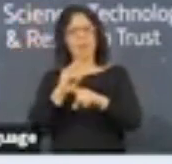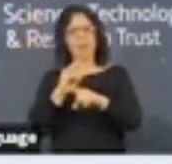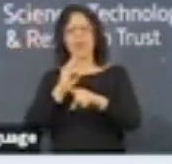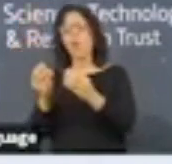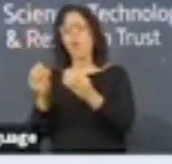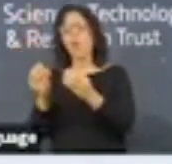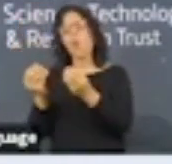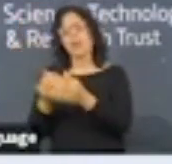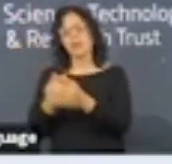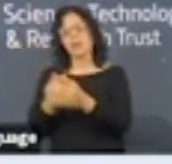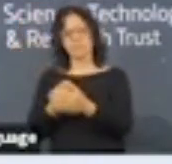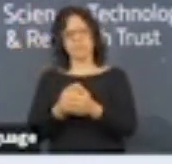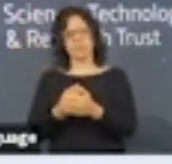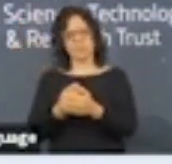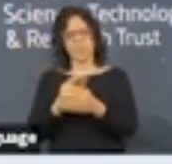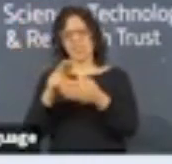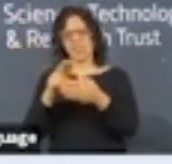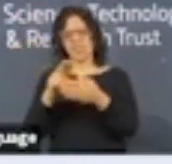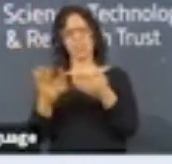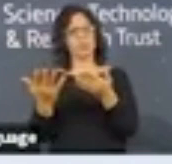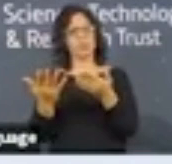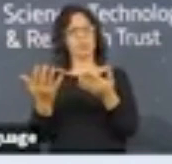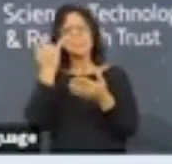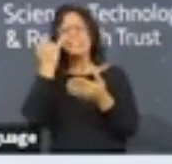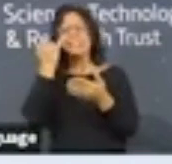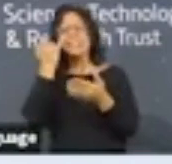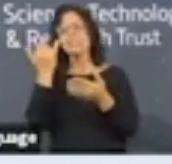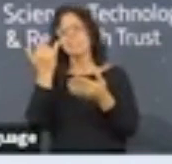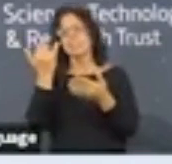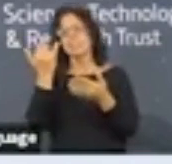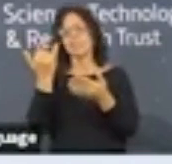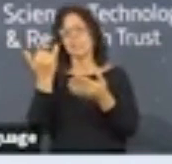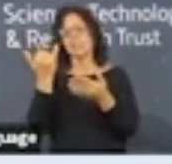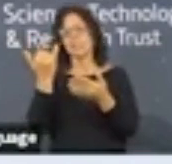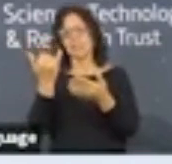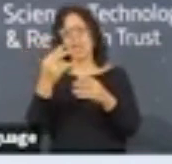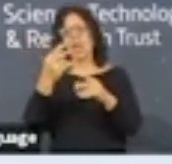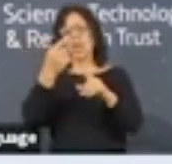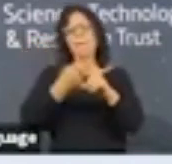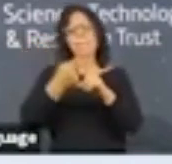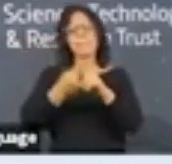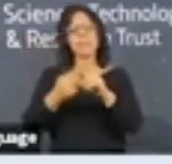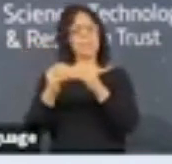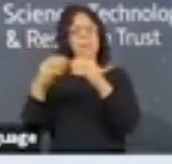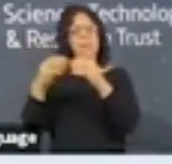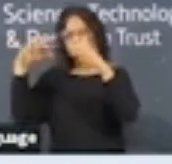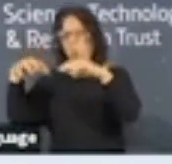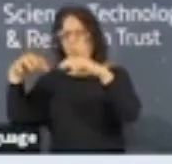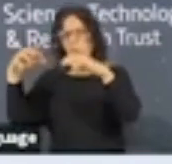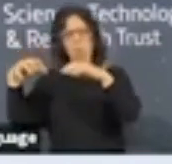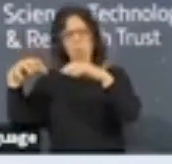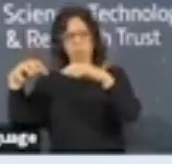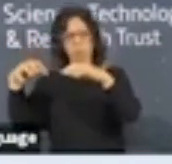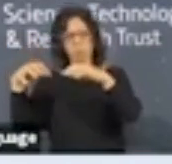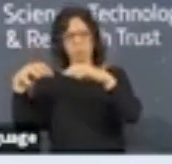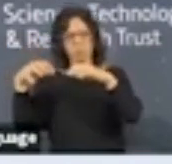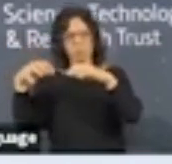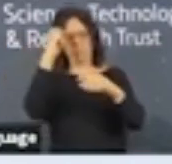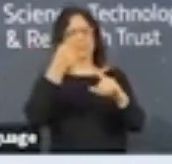Y a consecuencia hay más mosquitos y epidemias durante los meses lluviosos, de mayo a noviembre.